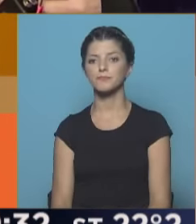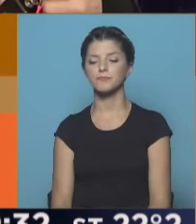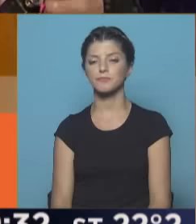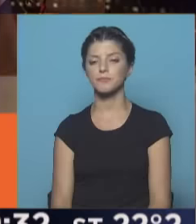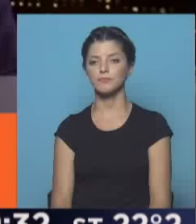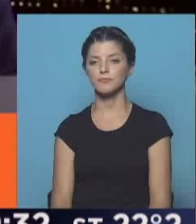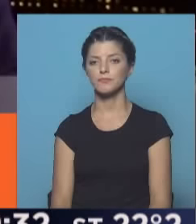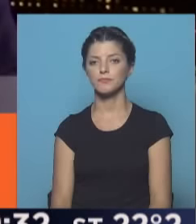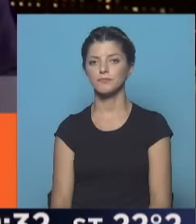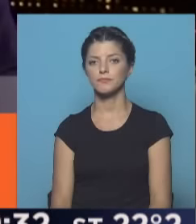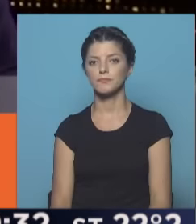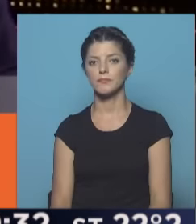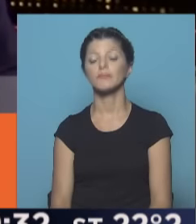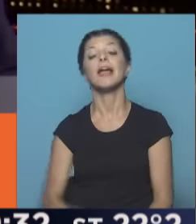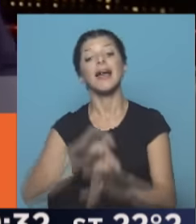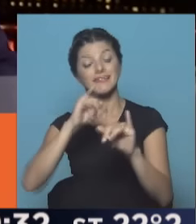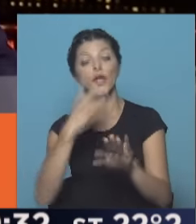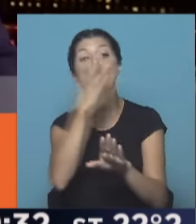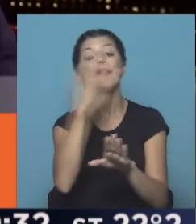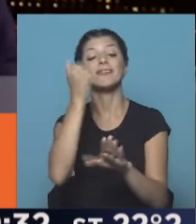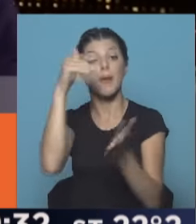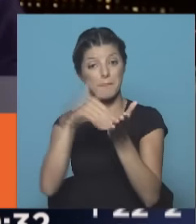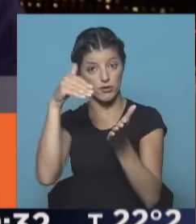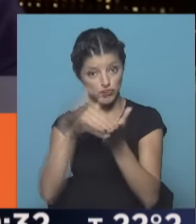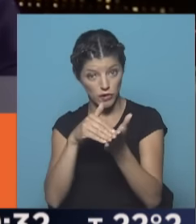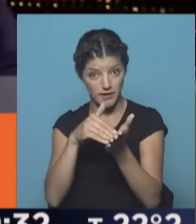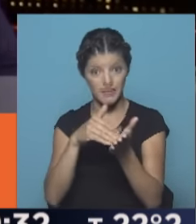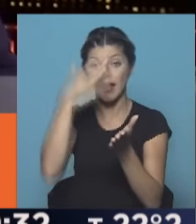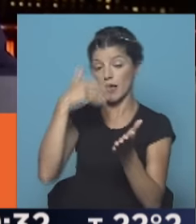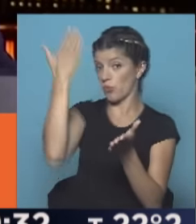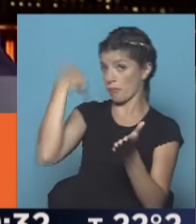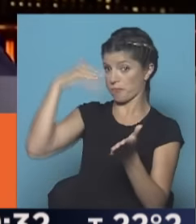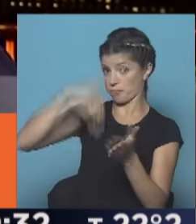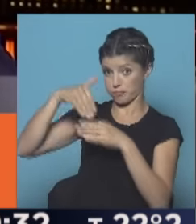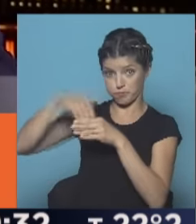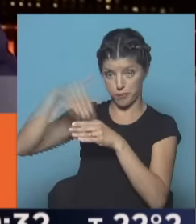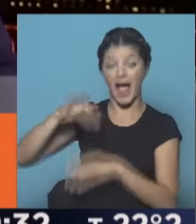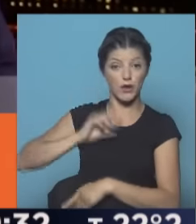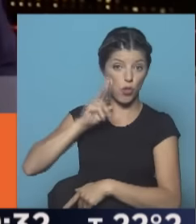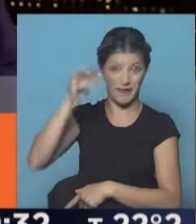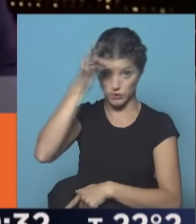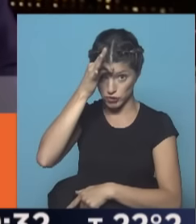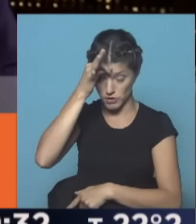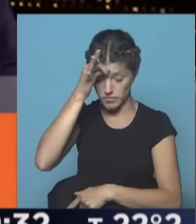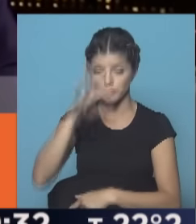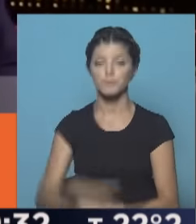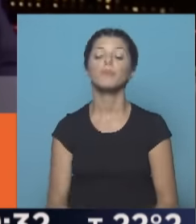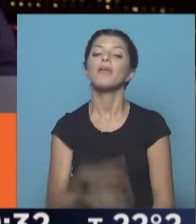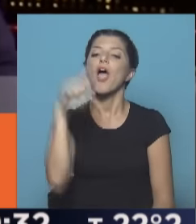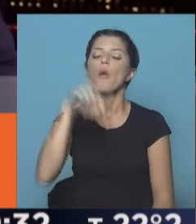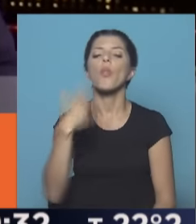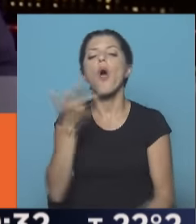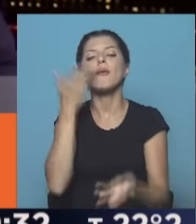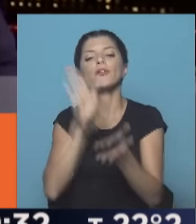Podría haber, de hecho, hubo 46 millones de votantes en las últimas elecciones, las de 2012, y evidentemente cuando se habla de